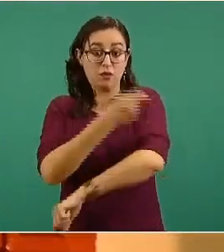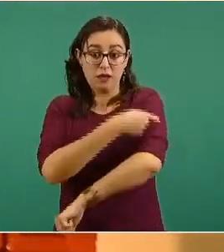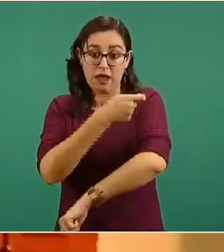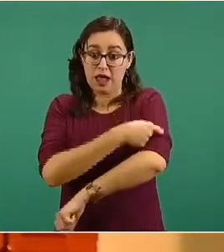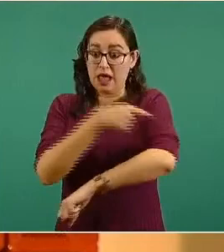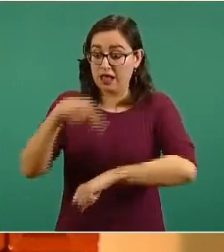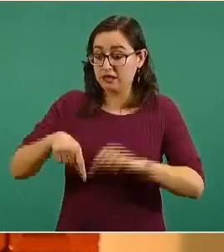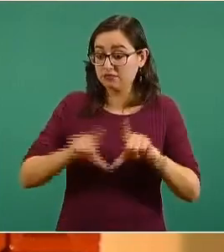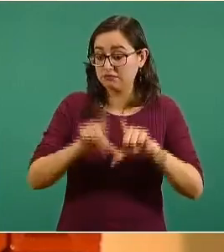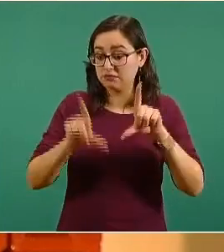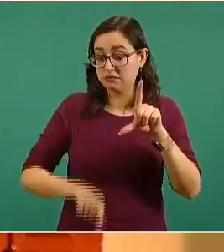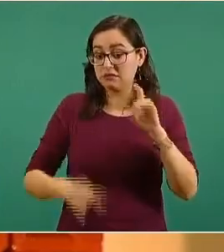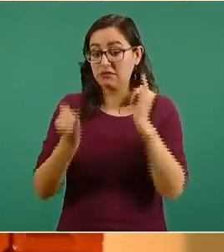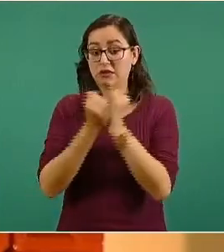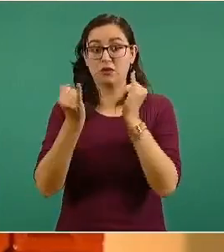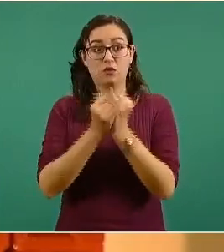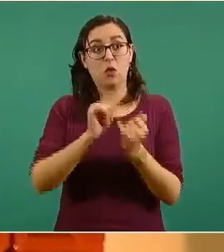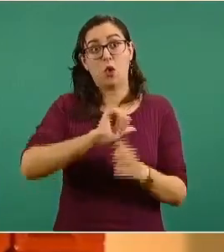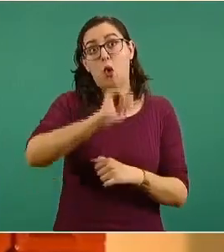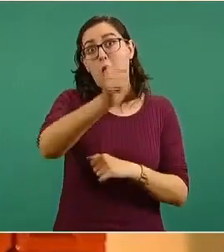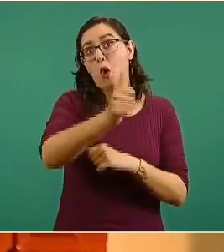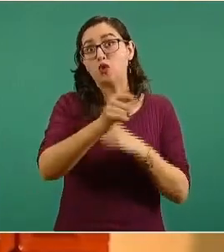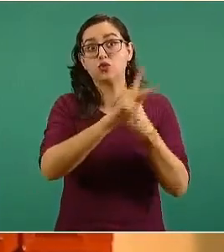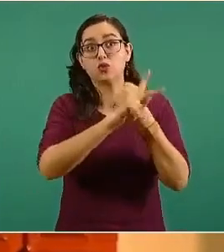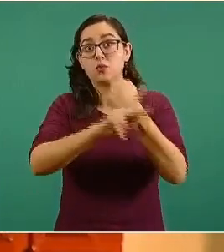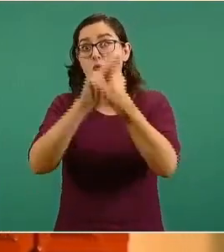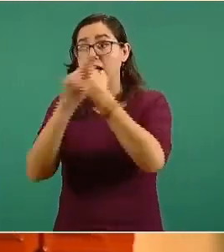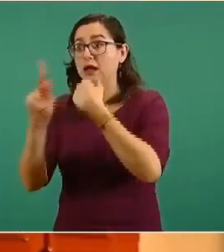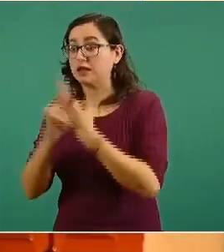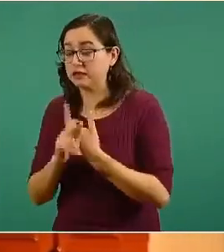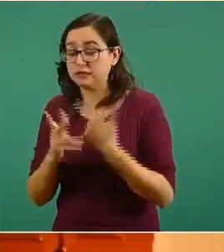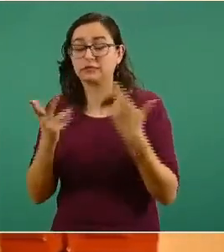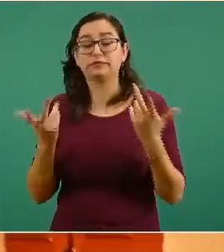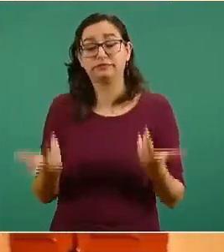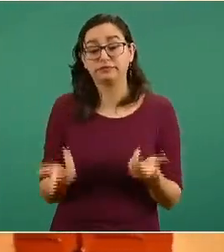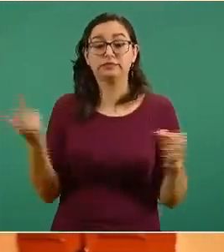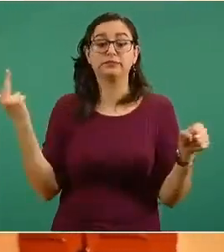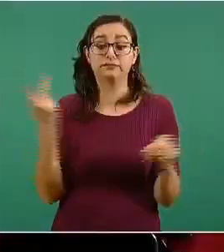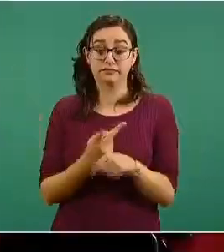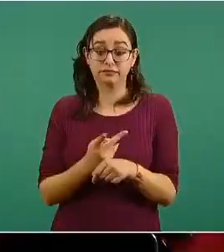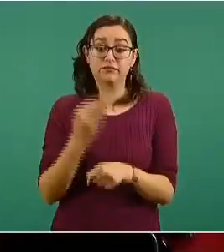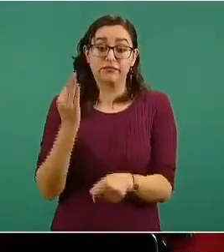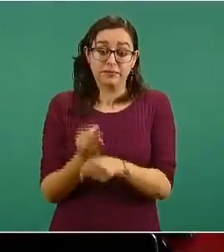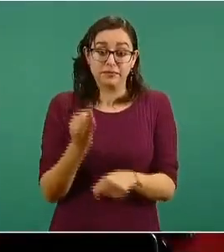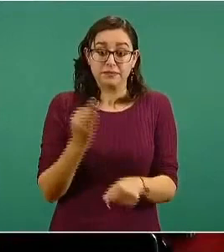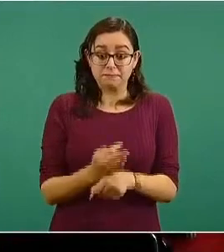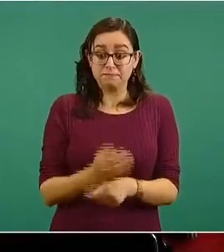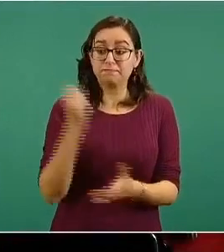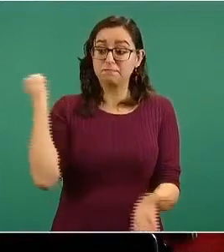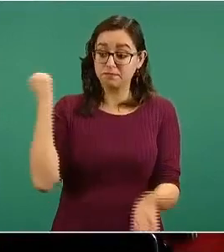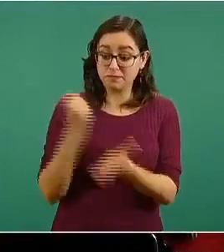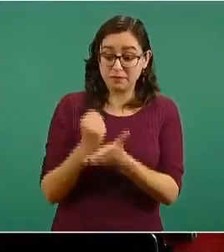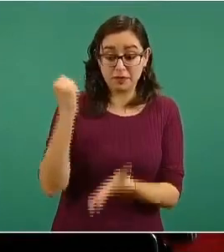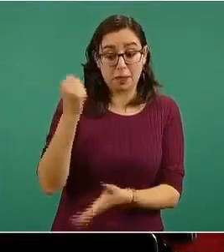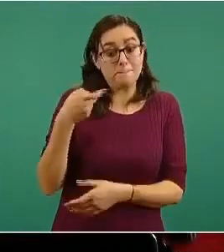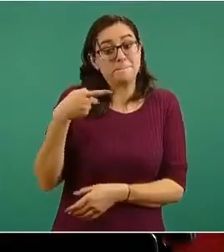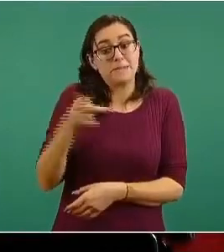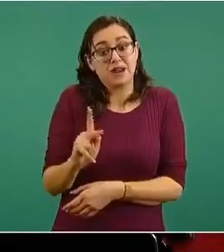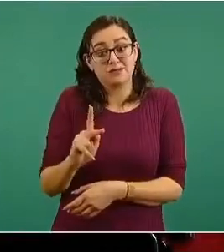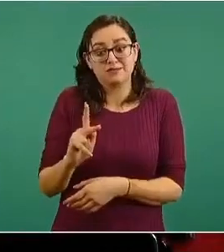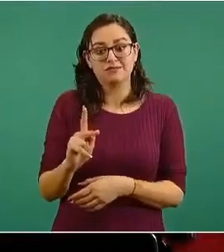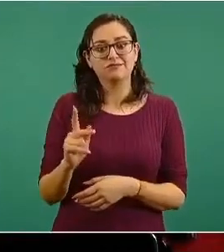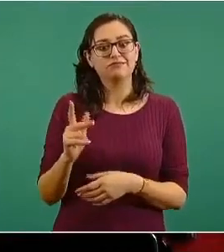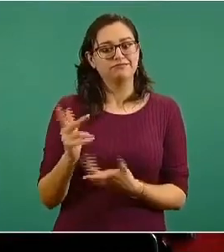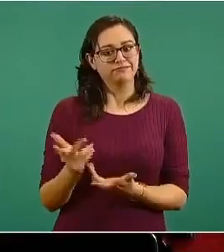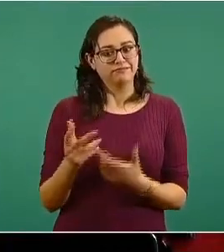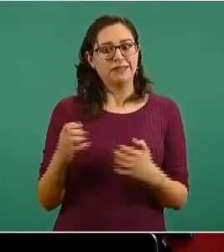mundo han sido autorizados en una condición de uso en emergencias. Esto no hay que perderlo de vista. Aquí